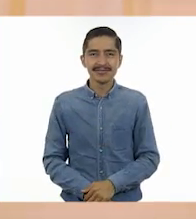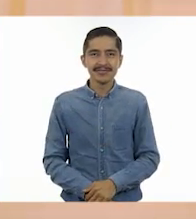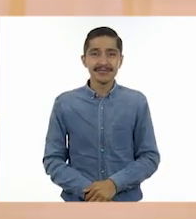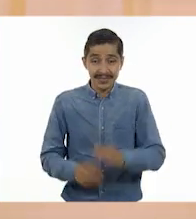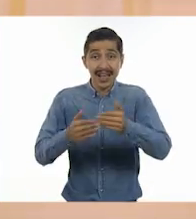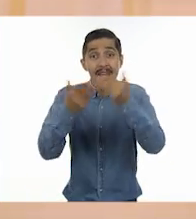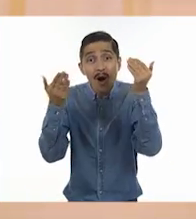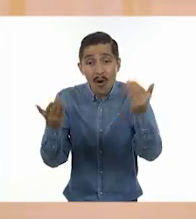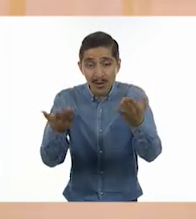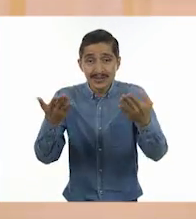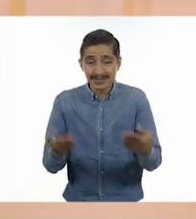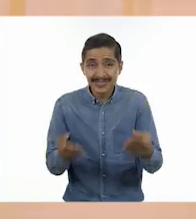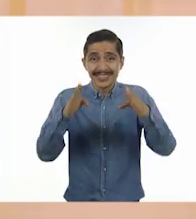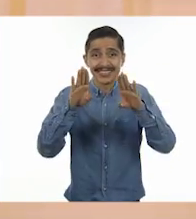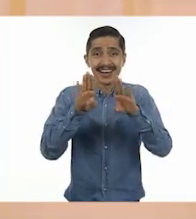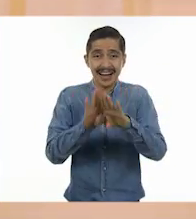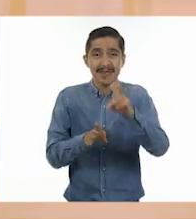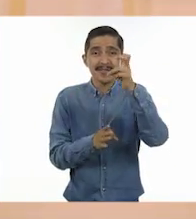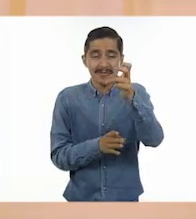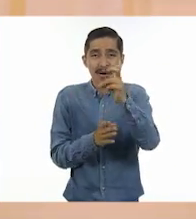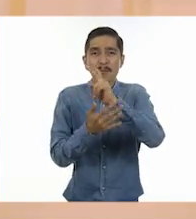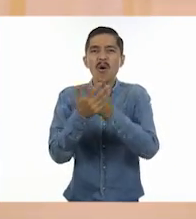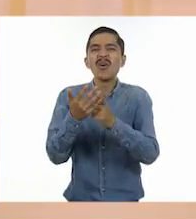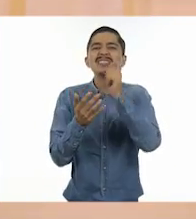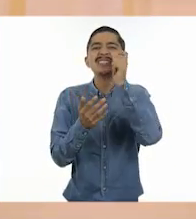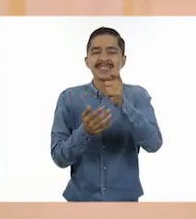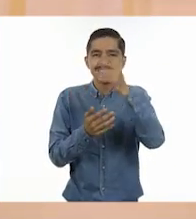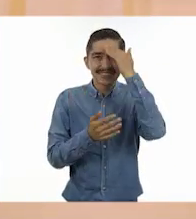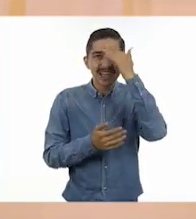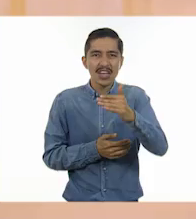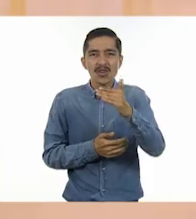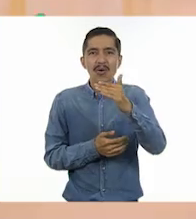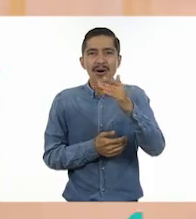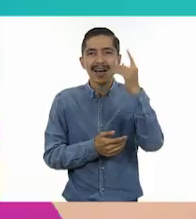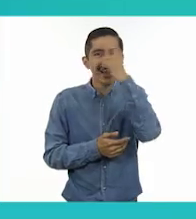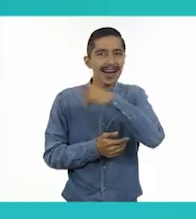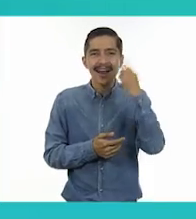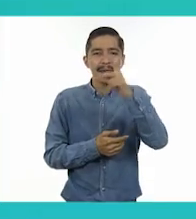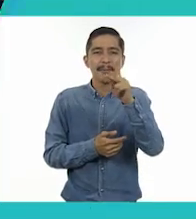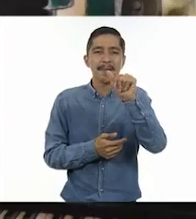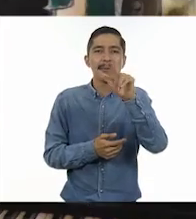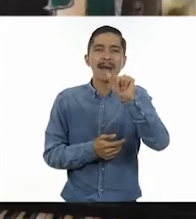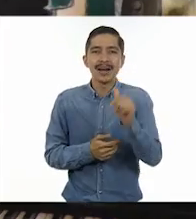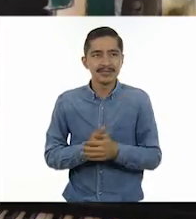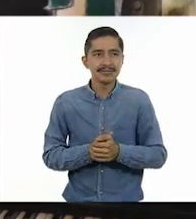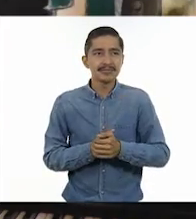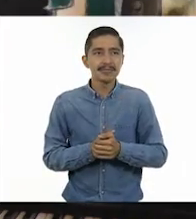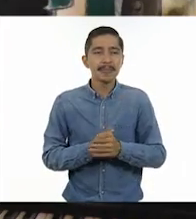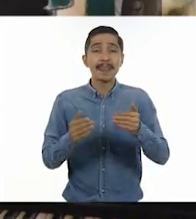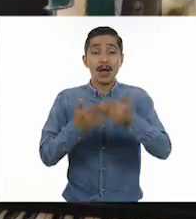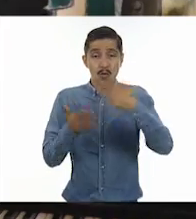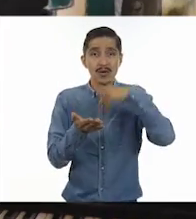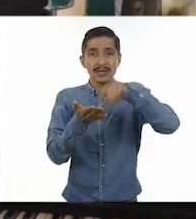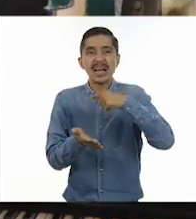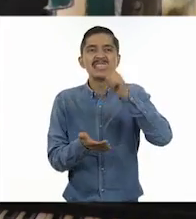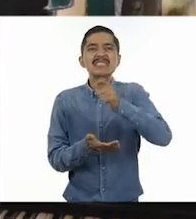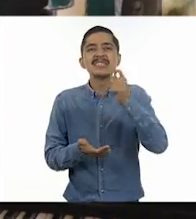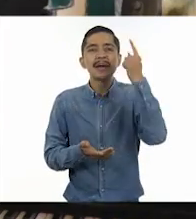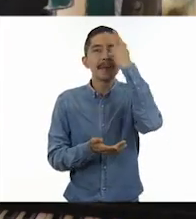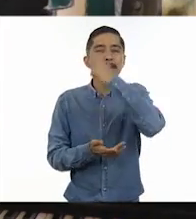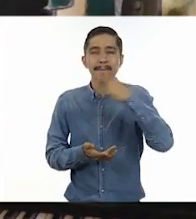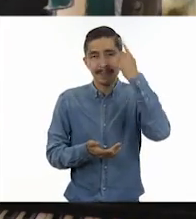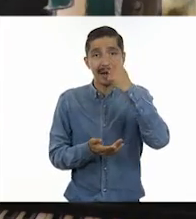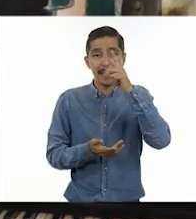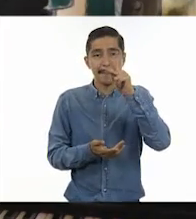Y hoy cerraremos el programa con la cápsula del señor Cara de Papá. Hola, les habla una vez más el señor Cara de